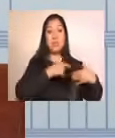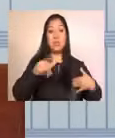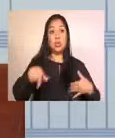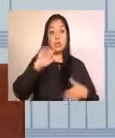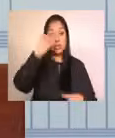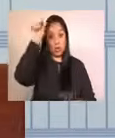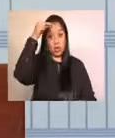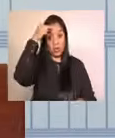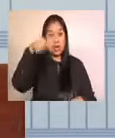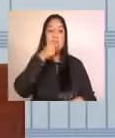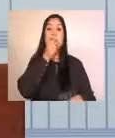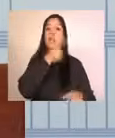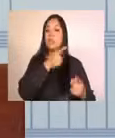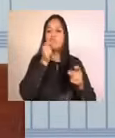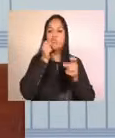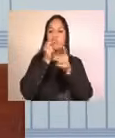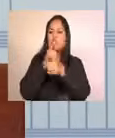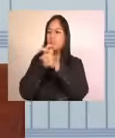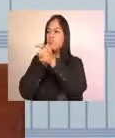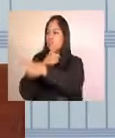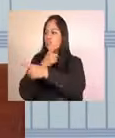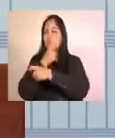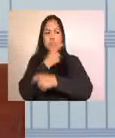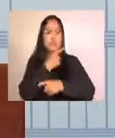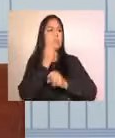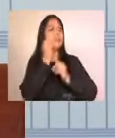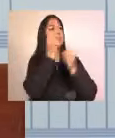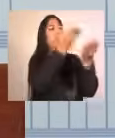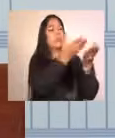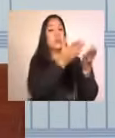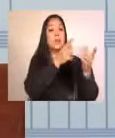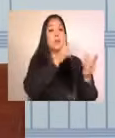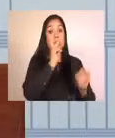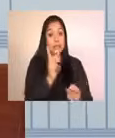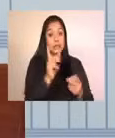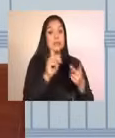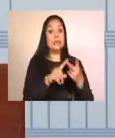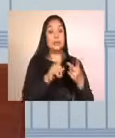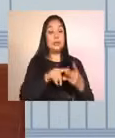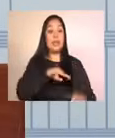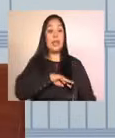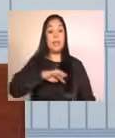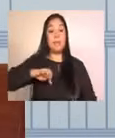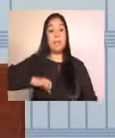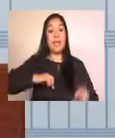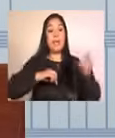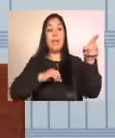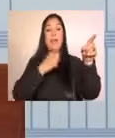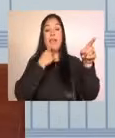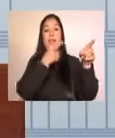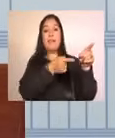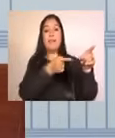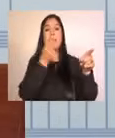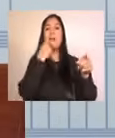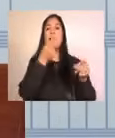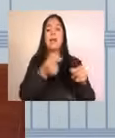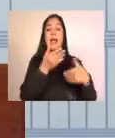denunciar cualquier indicio de corrupción, y el Ministerio Público, cuya tendencia principal ha sido que el